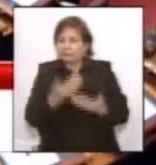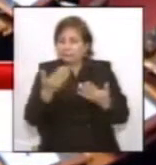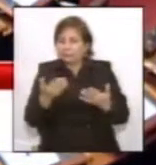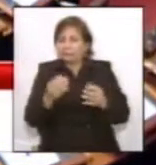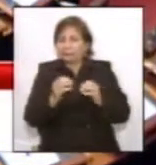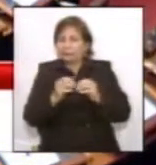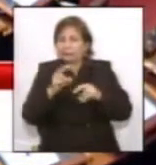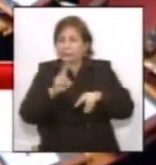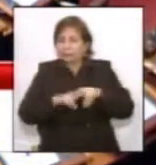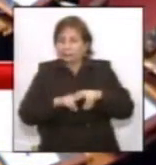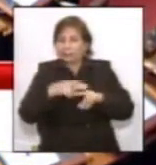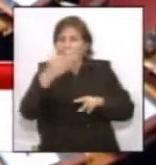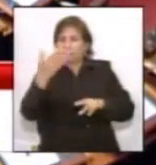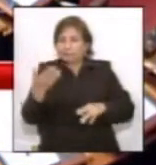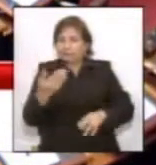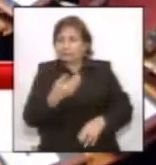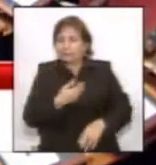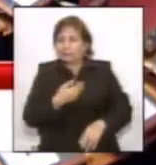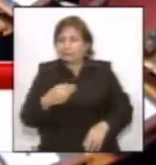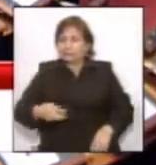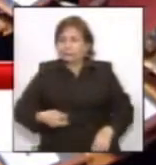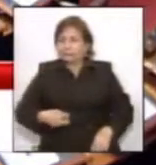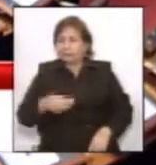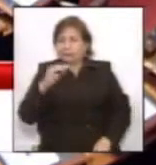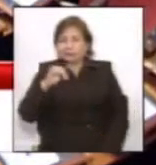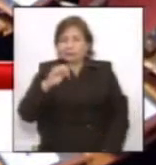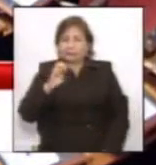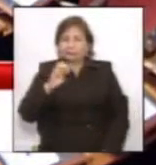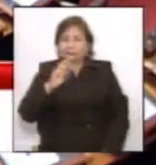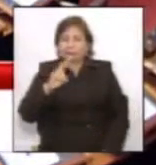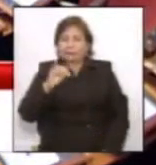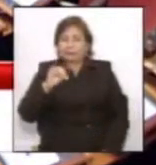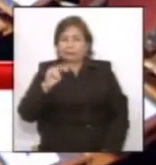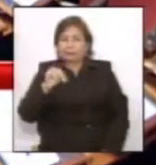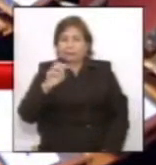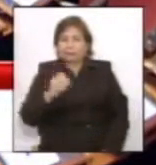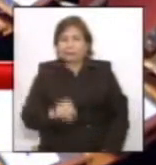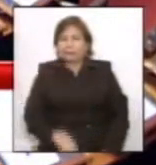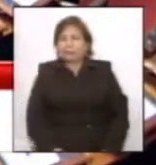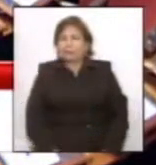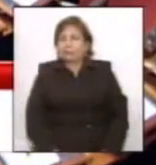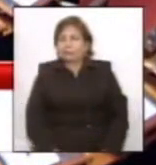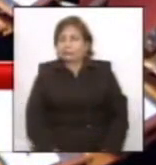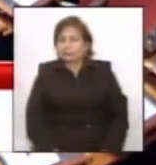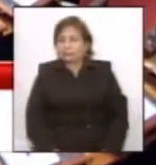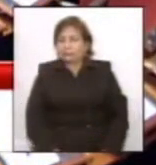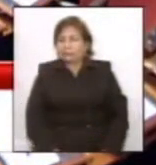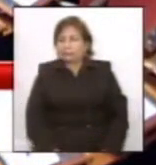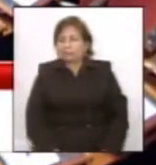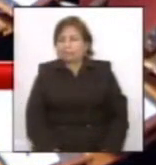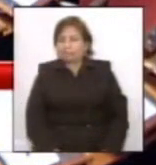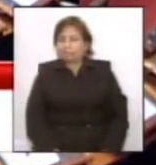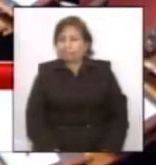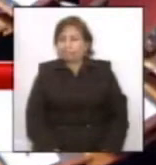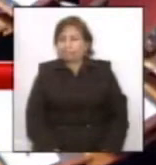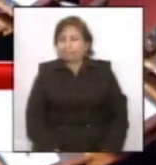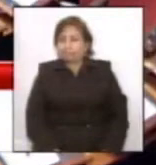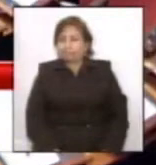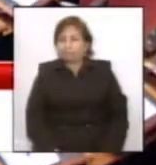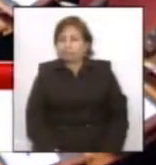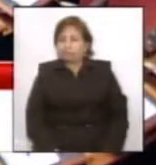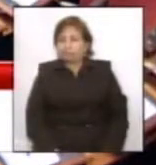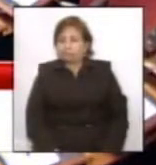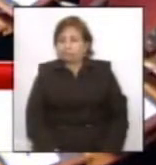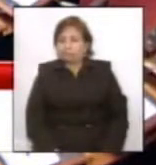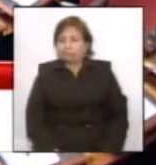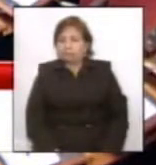ubicación el presidente del Congreso, Manuel Merino de Lama. Bien, hay que